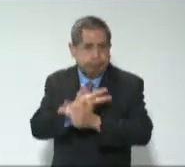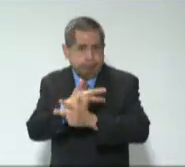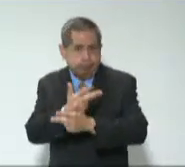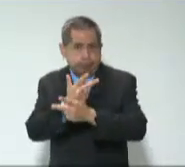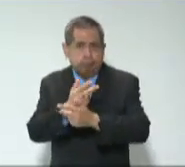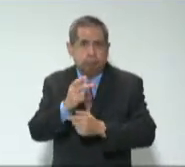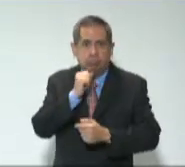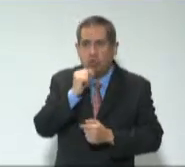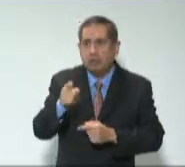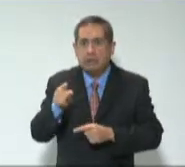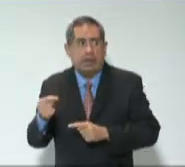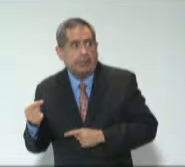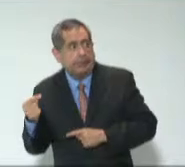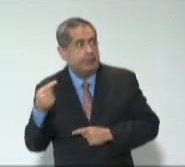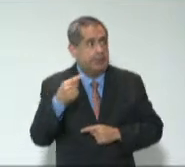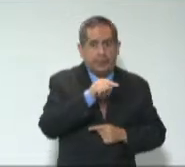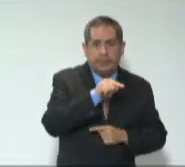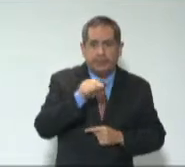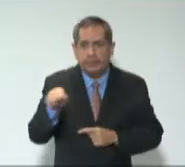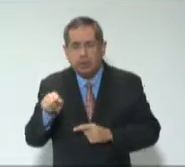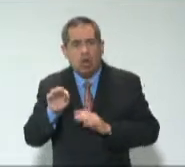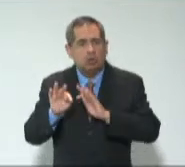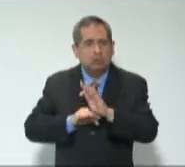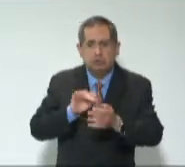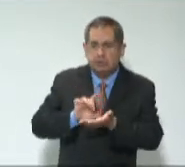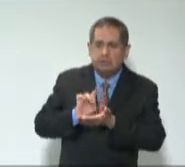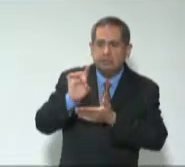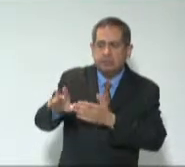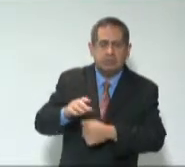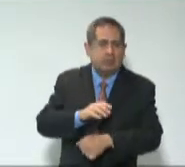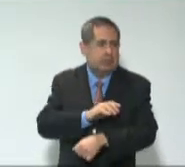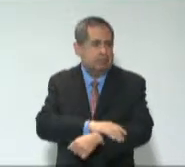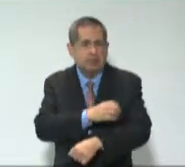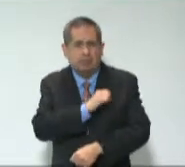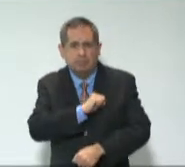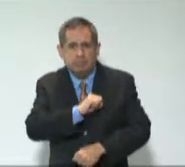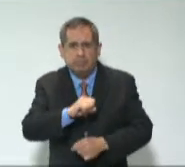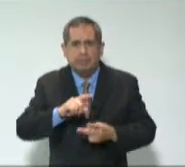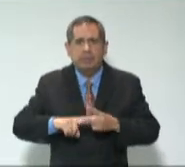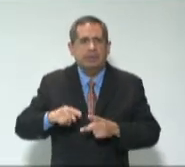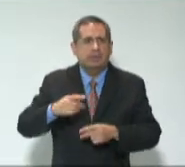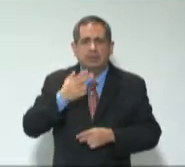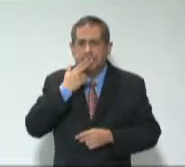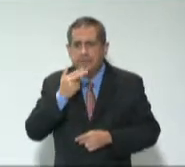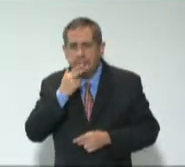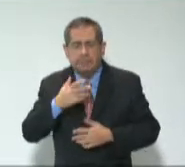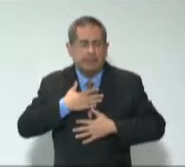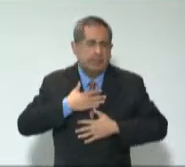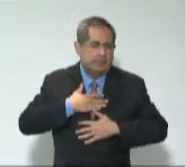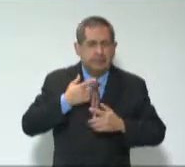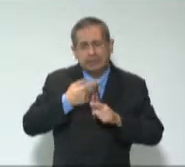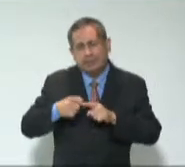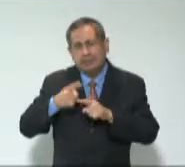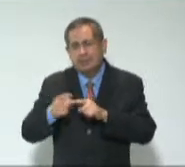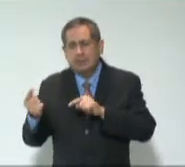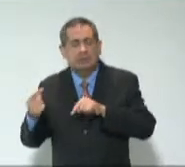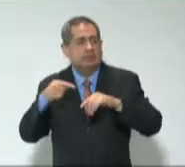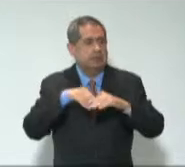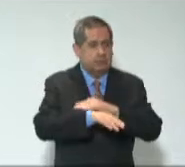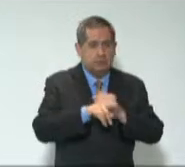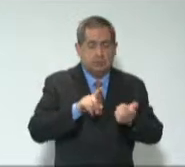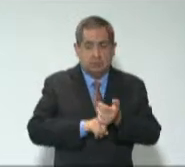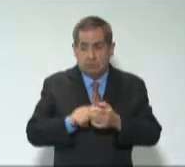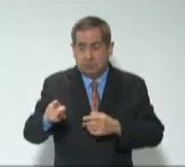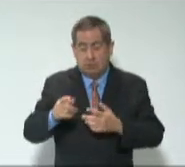traslados y eventualmente sus tratamientos a los hipertensos a los diabéticos a los asmáticos etcétera En las instituciones de salud cuando se